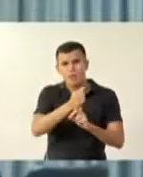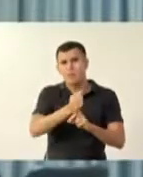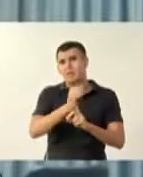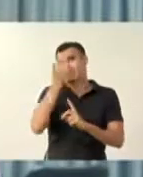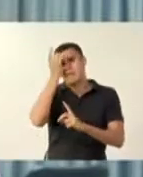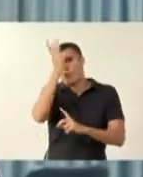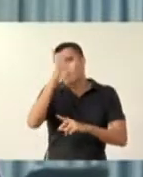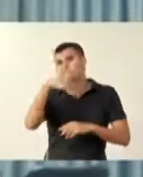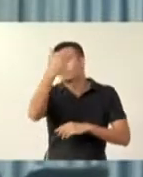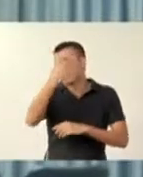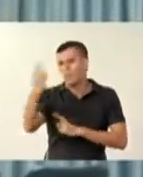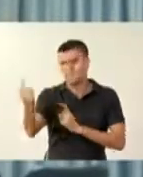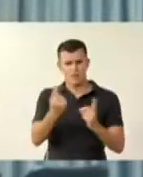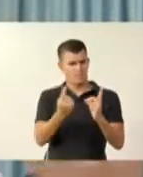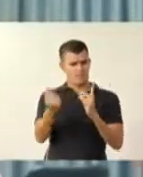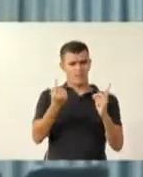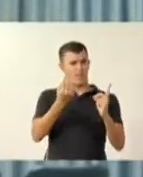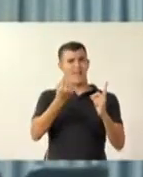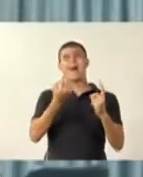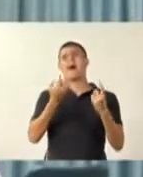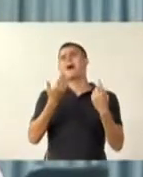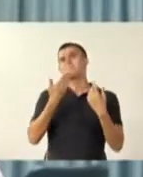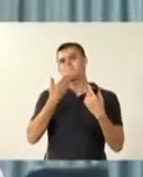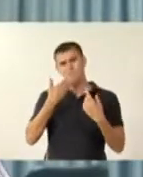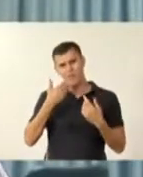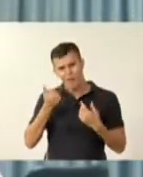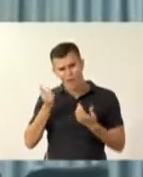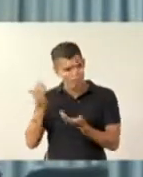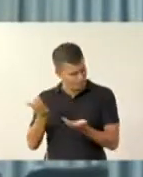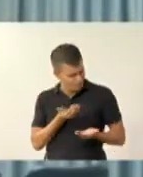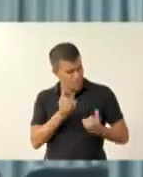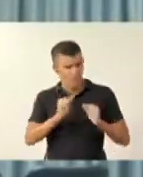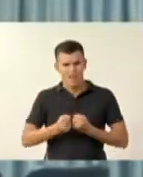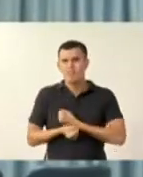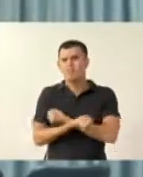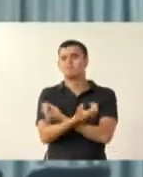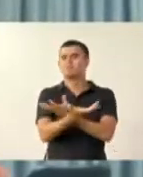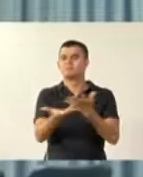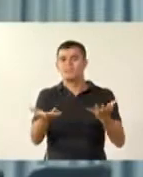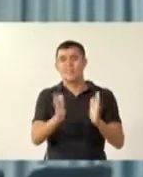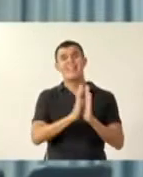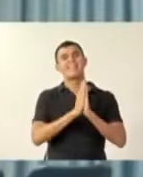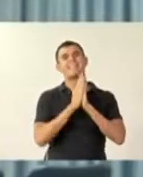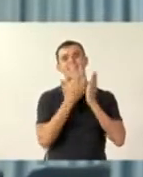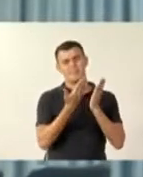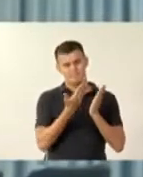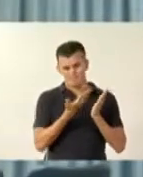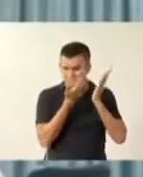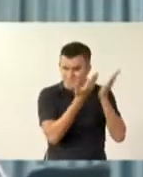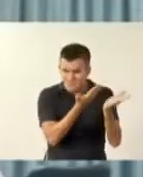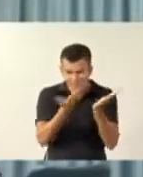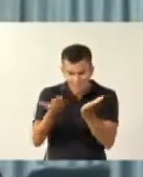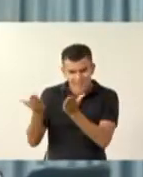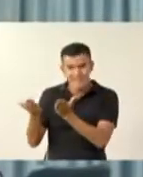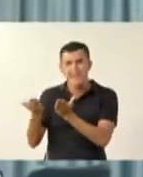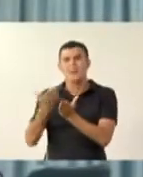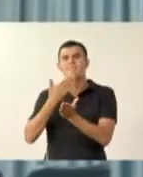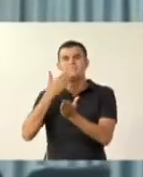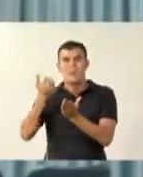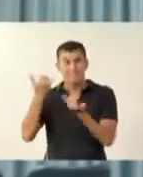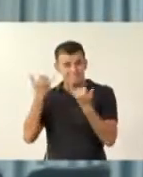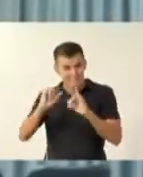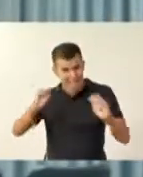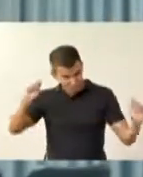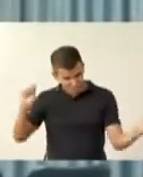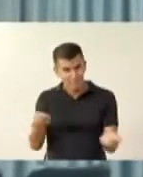los lectores, bienvenido, cobra muchísimo mayor valor. Todos sabemos que un libro se convierte realmente en un libro cuando es